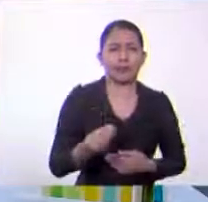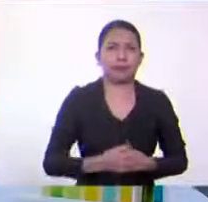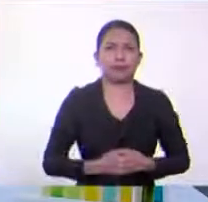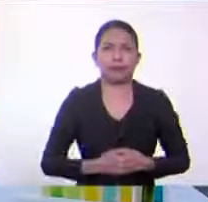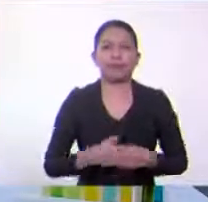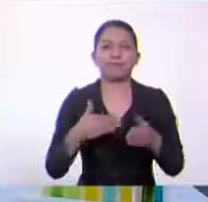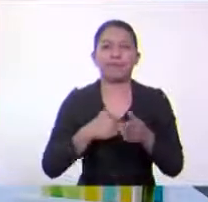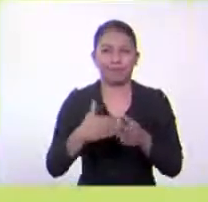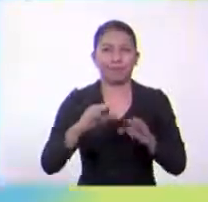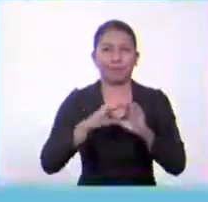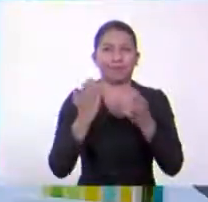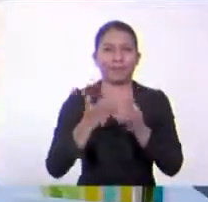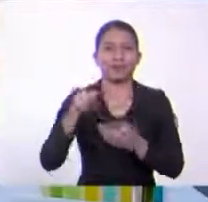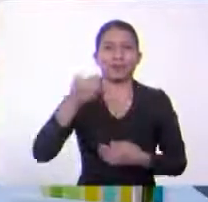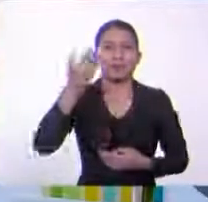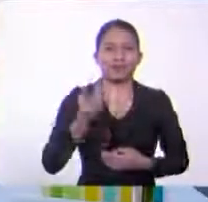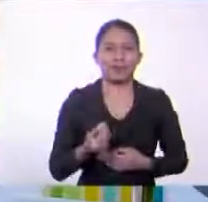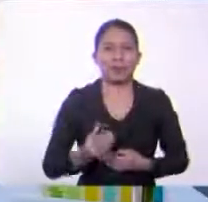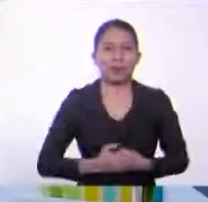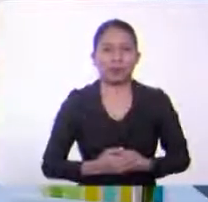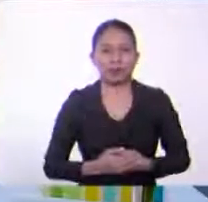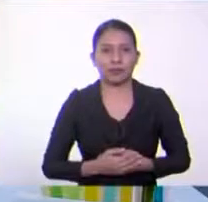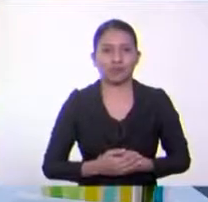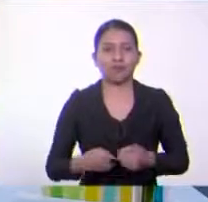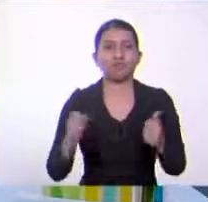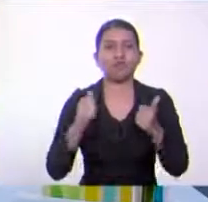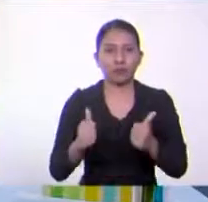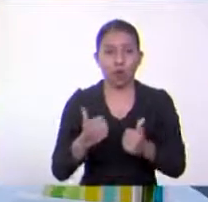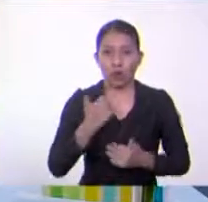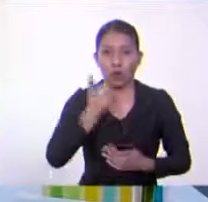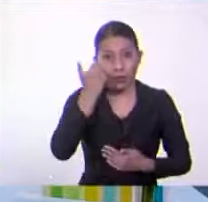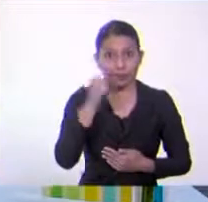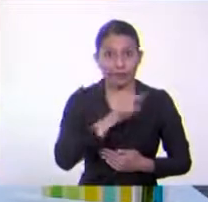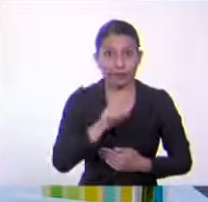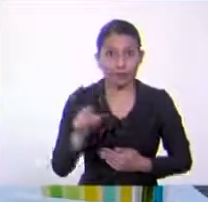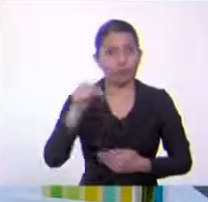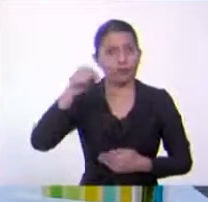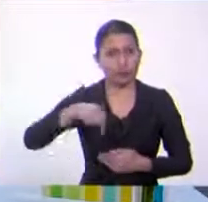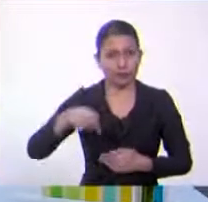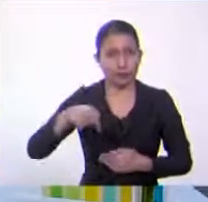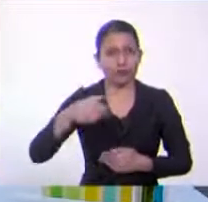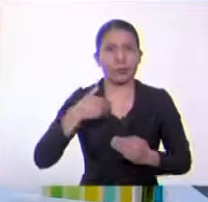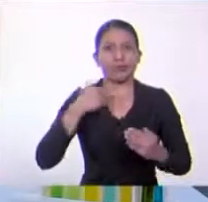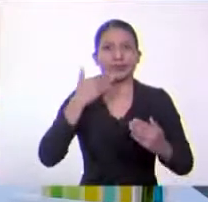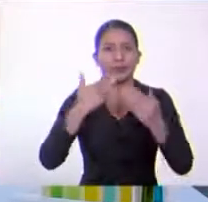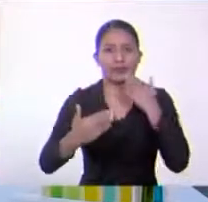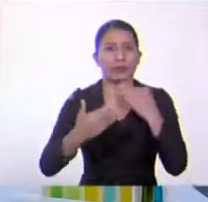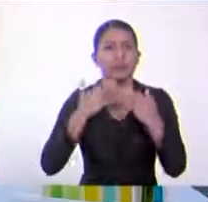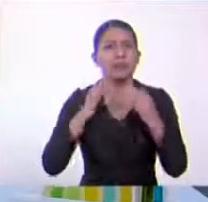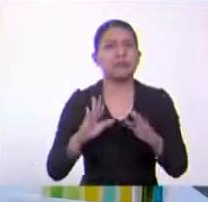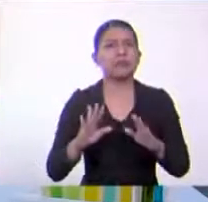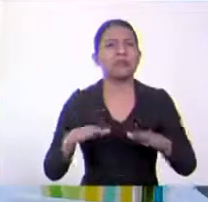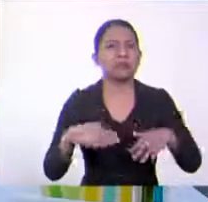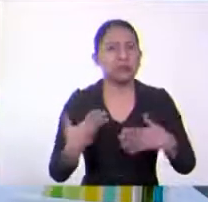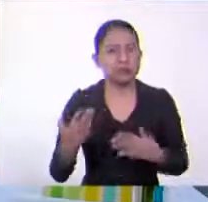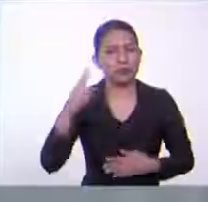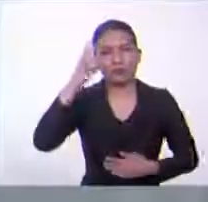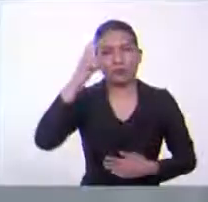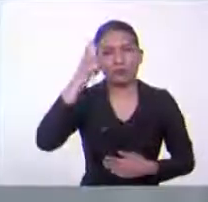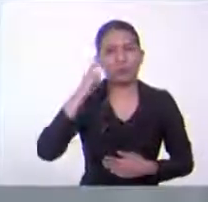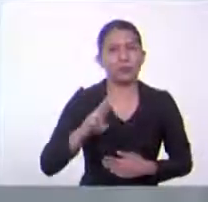comencemos la clase de hoy. Muy bien, jóvenes. Ahora les voy a explicar qué son los